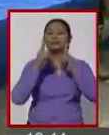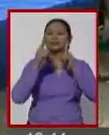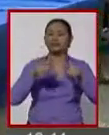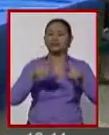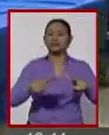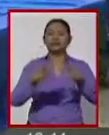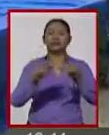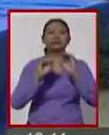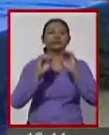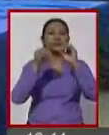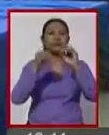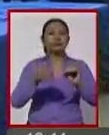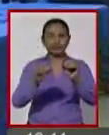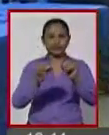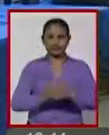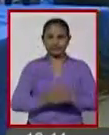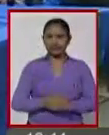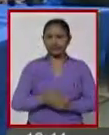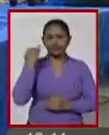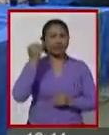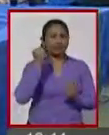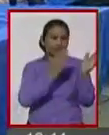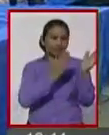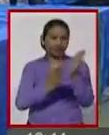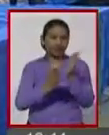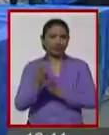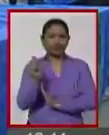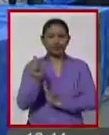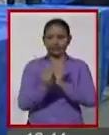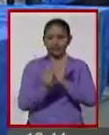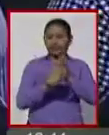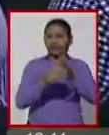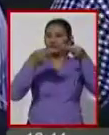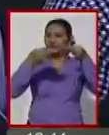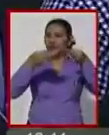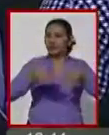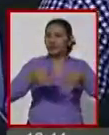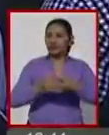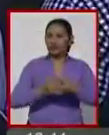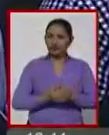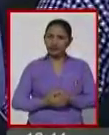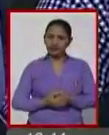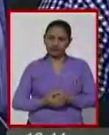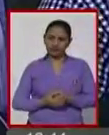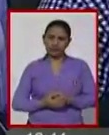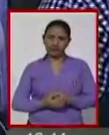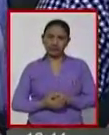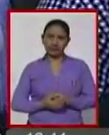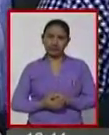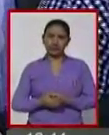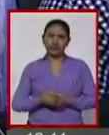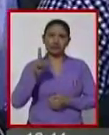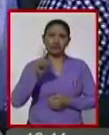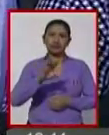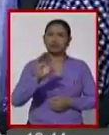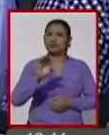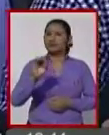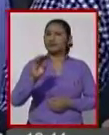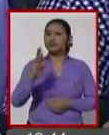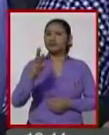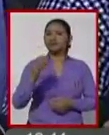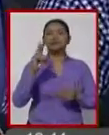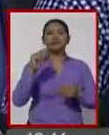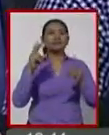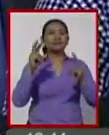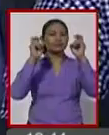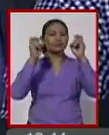Pacífico. Estos argumentos de orden jurídico que establecen que el Tratado de 1904 no ha resuelto los